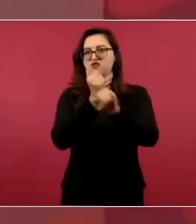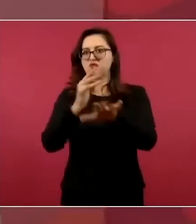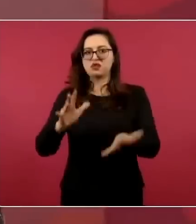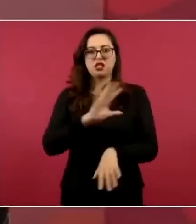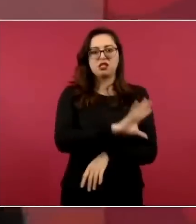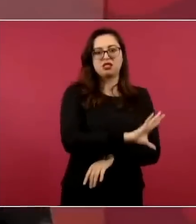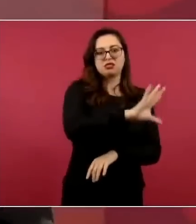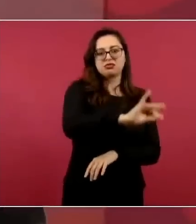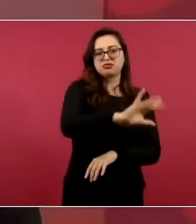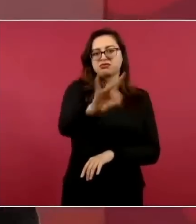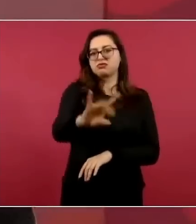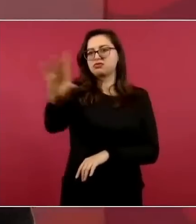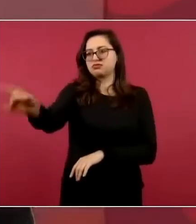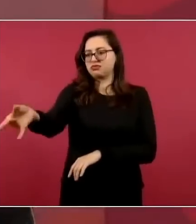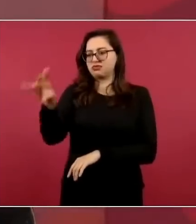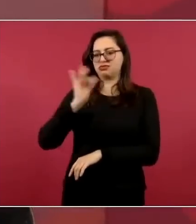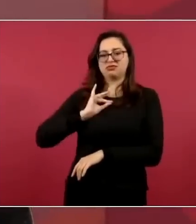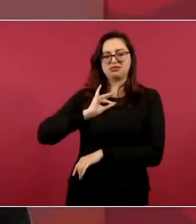si